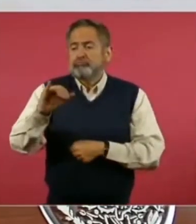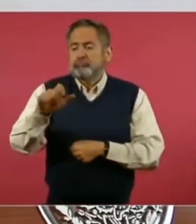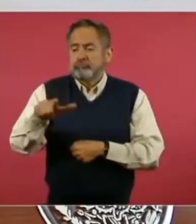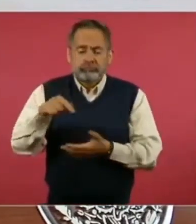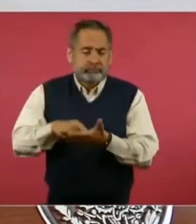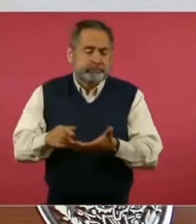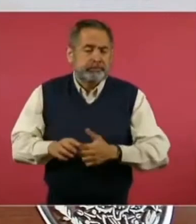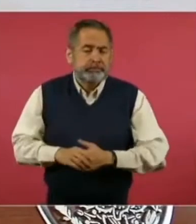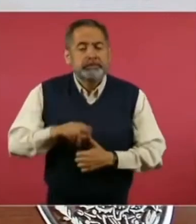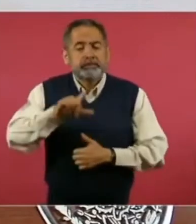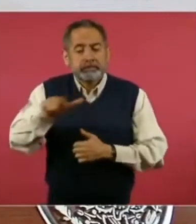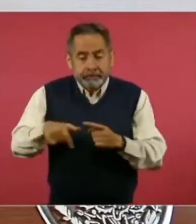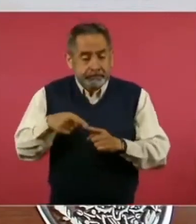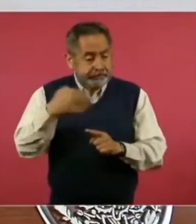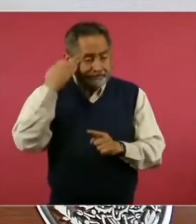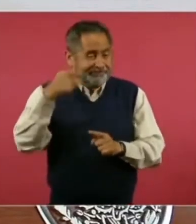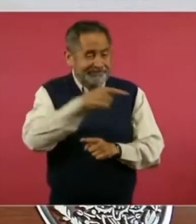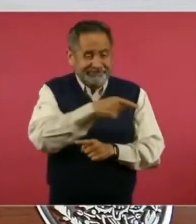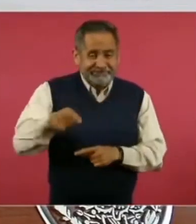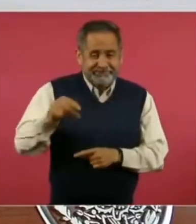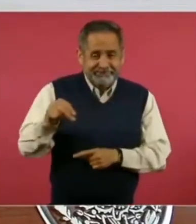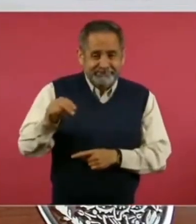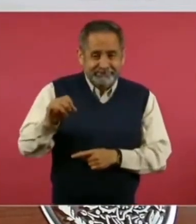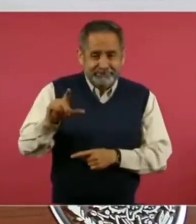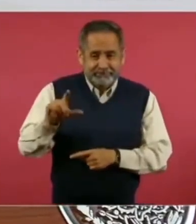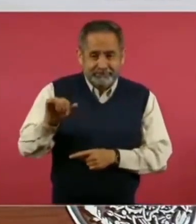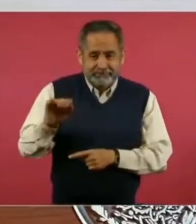el periodo neoliberal